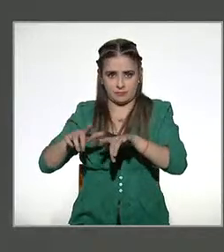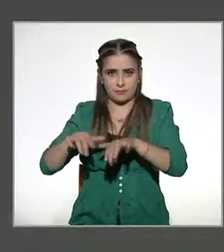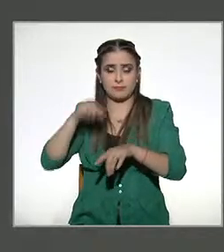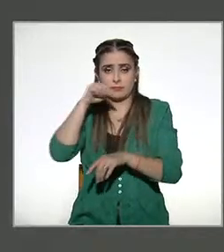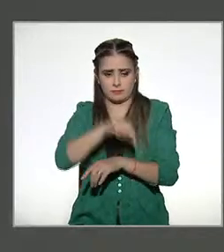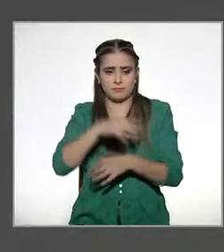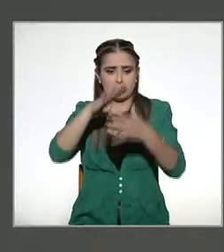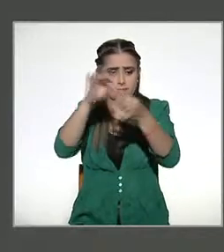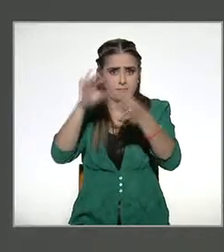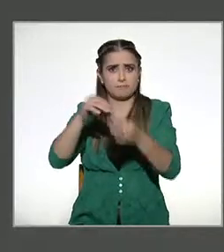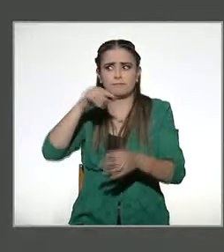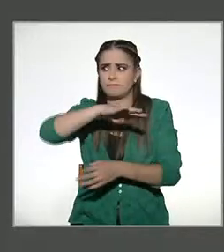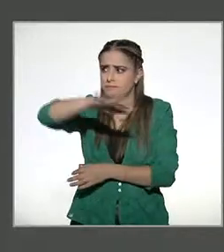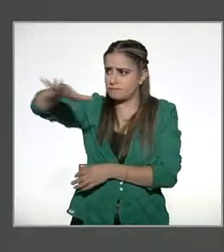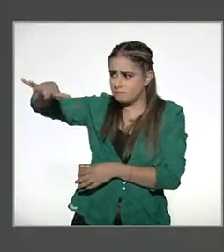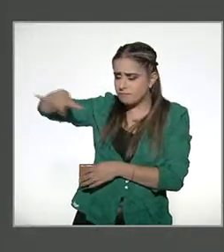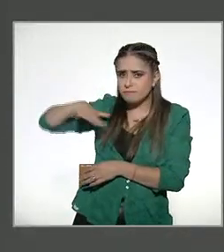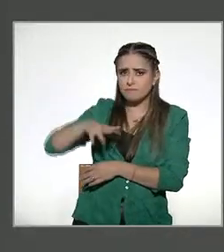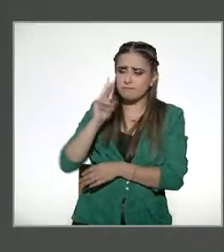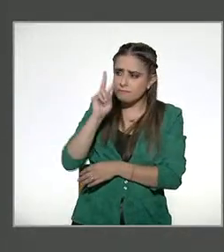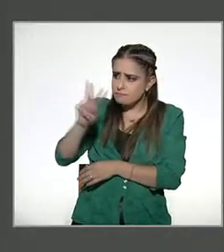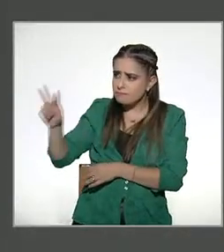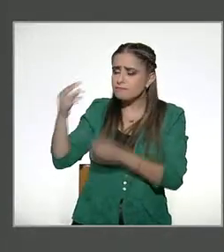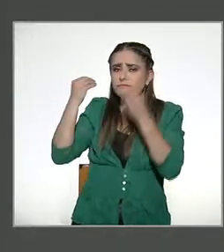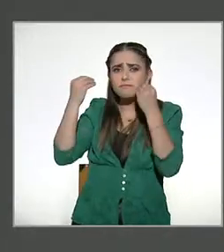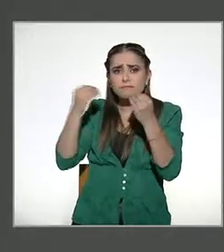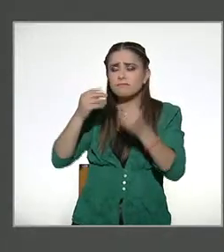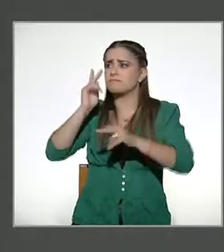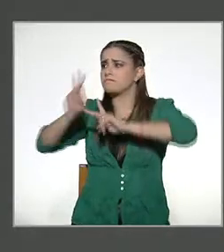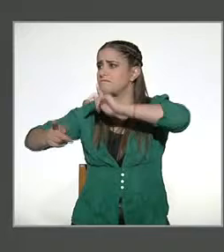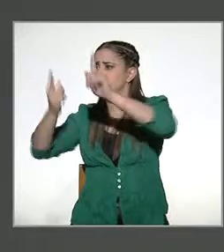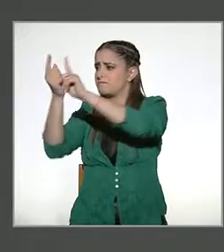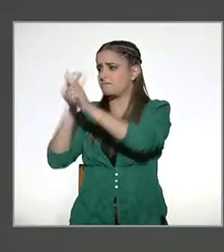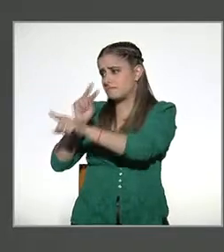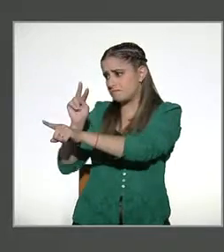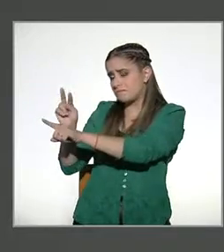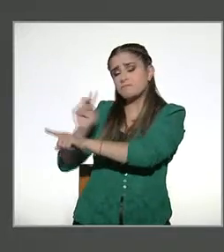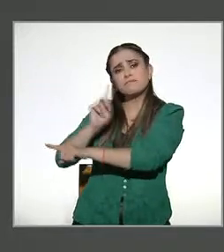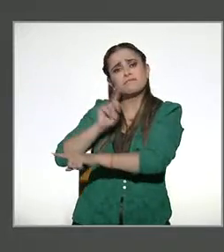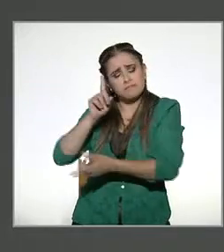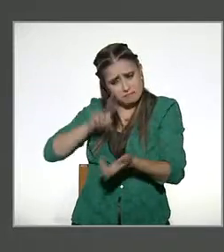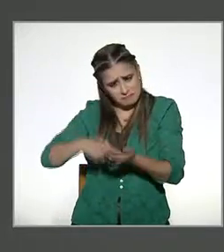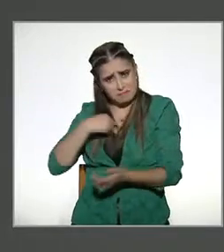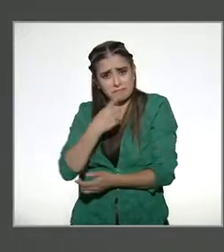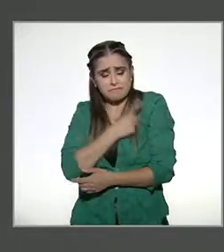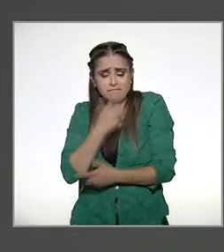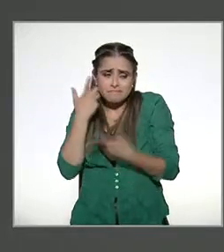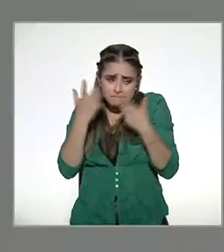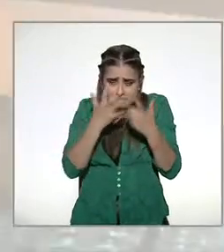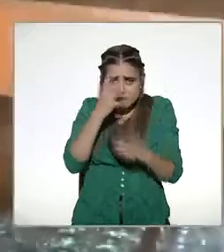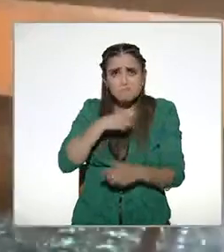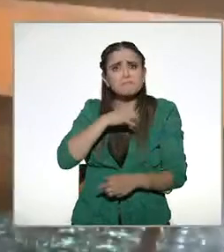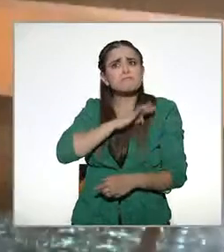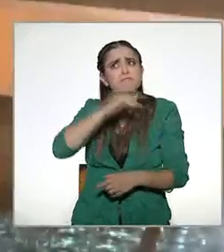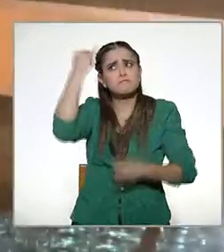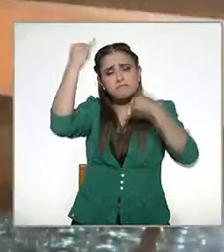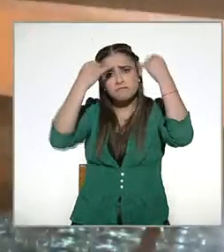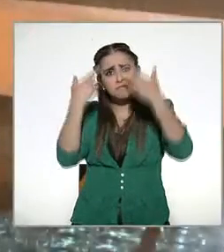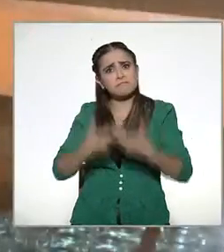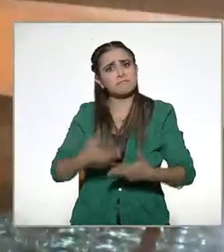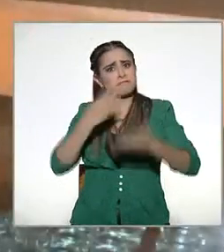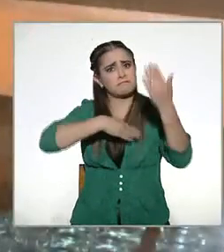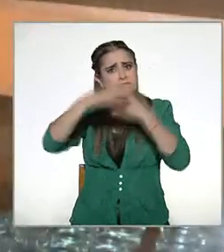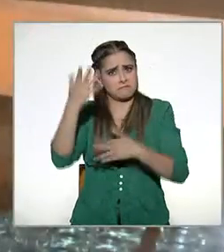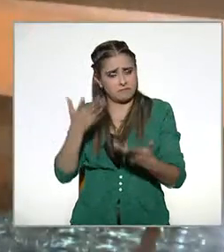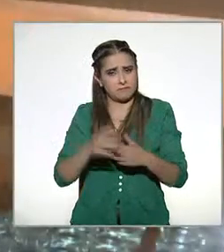tener éxito en un mundo aparentemente tan extrovertido y mencionó que se pueden sacar beneficios de ser introvertido 8 Barack